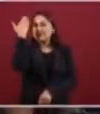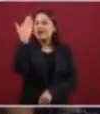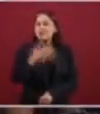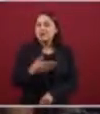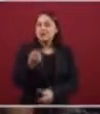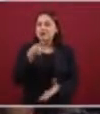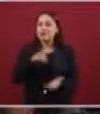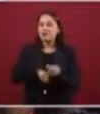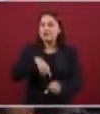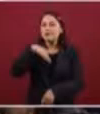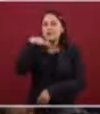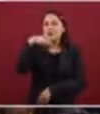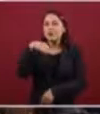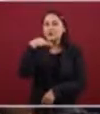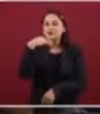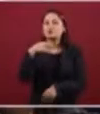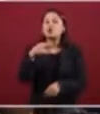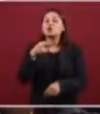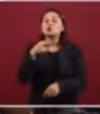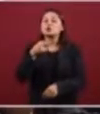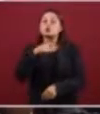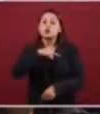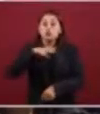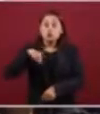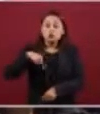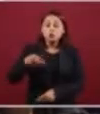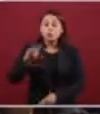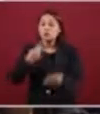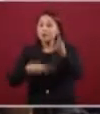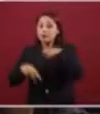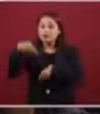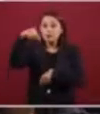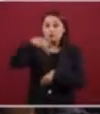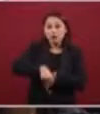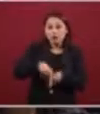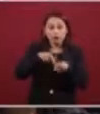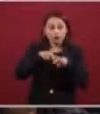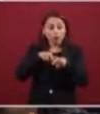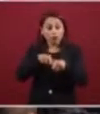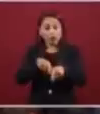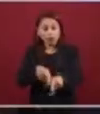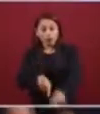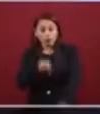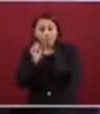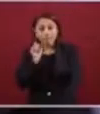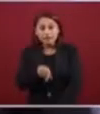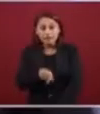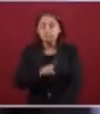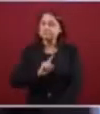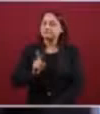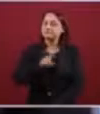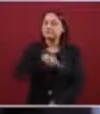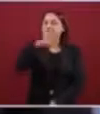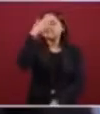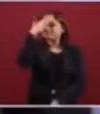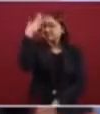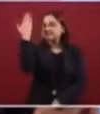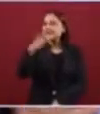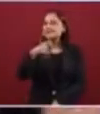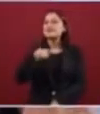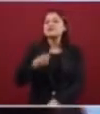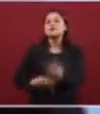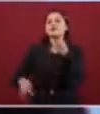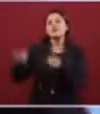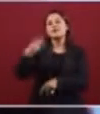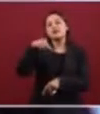terminar con la corrupción, que esto no iba a ser una continuidad. Lo más fácil para mí hubiera sido